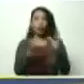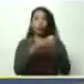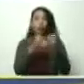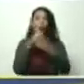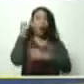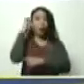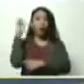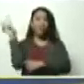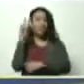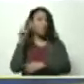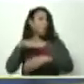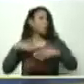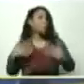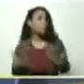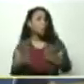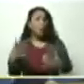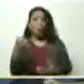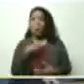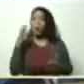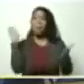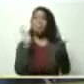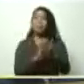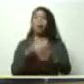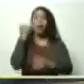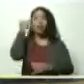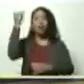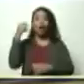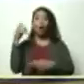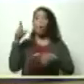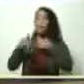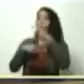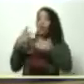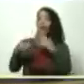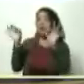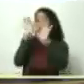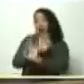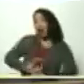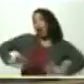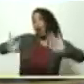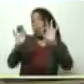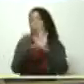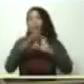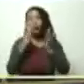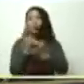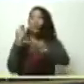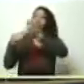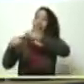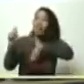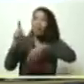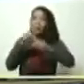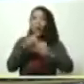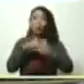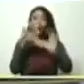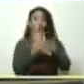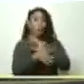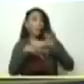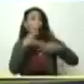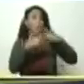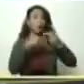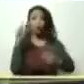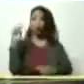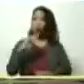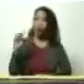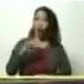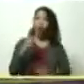y Venezuela no le pone condiciones ideológicas o políticas a nadie en el mundo para venderle petróleo nuestro petróleo es libre